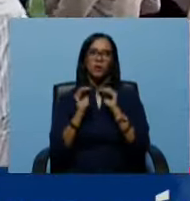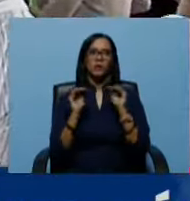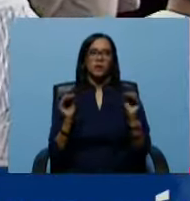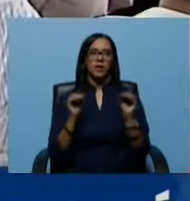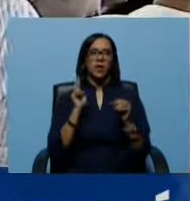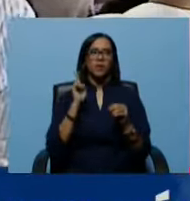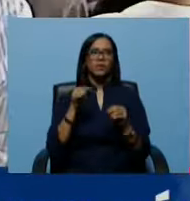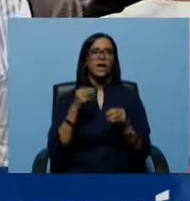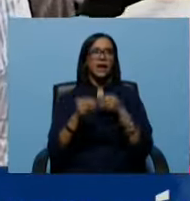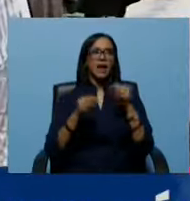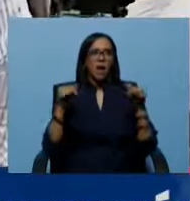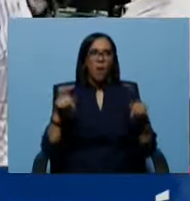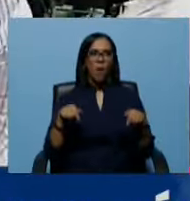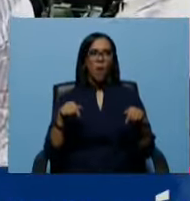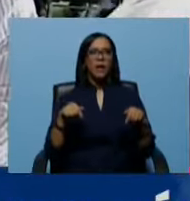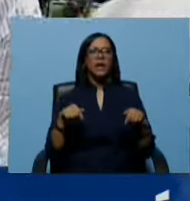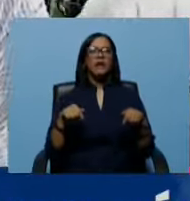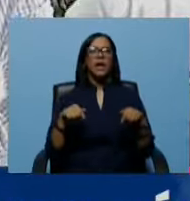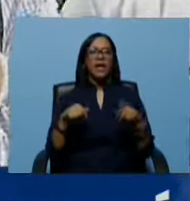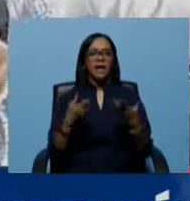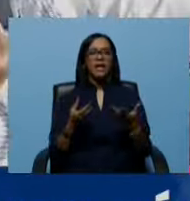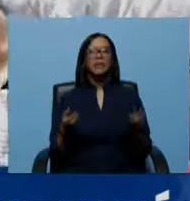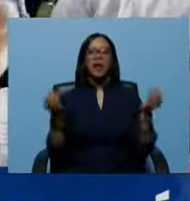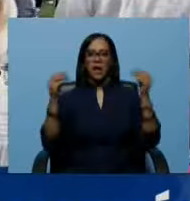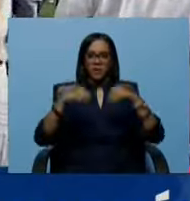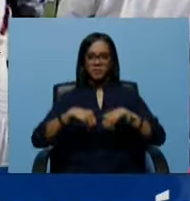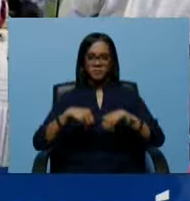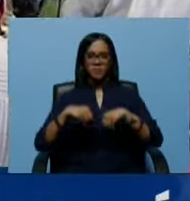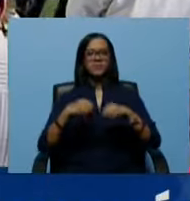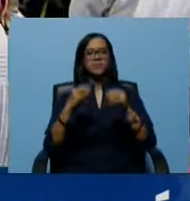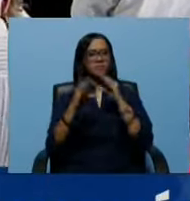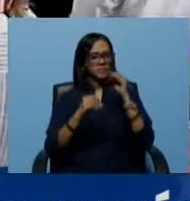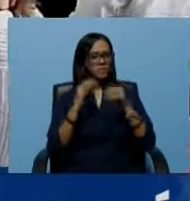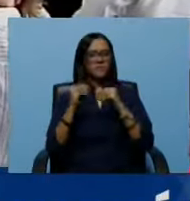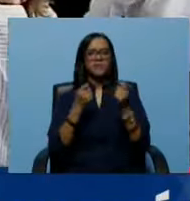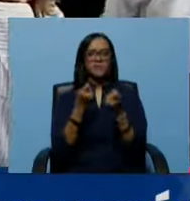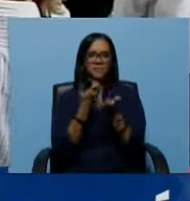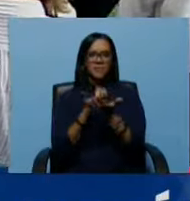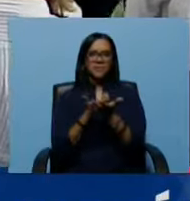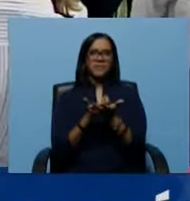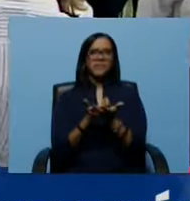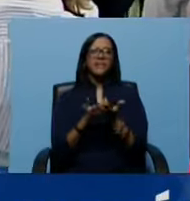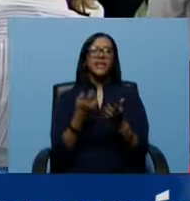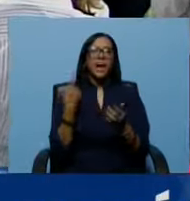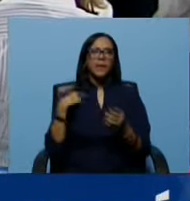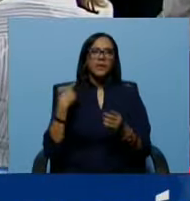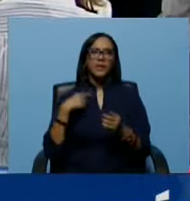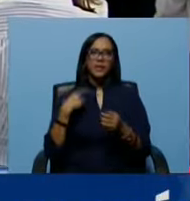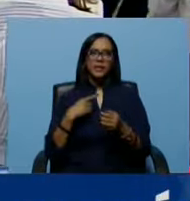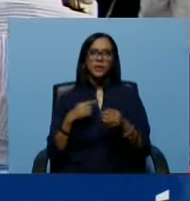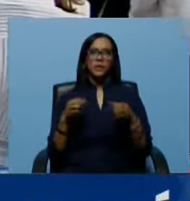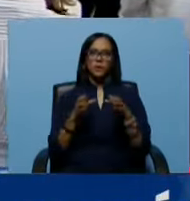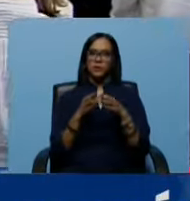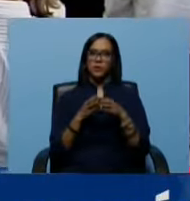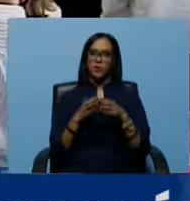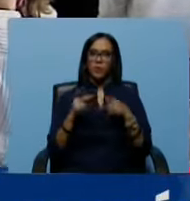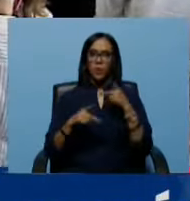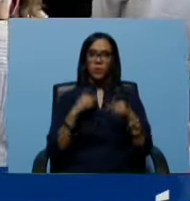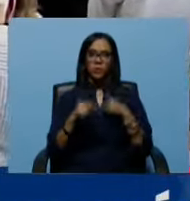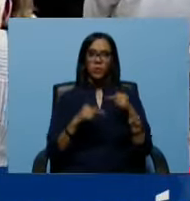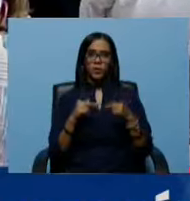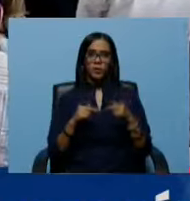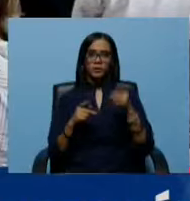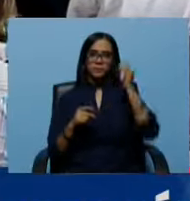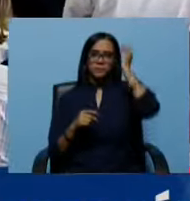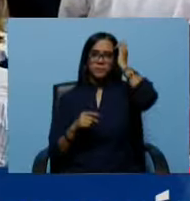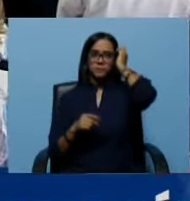hoy forman parte del consenso a través del diálogo económico que hemos tenido con los sectores productores, porque detrás de